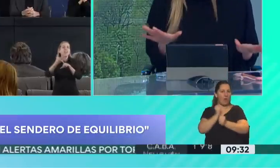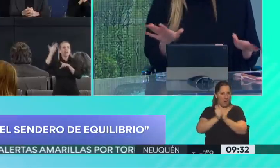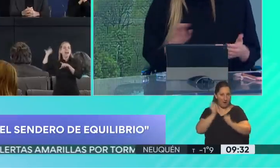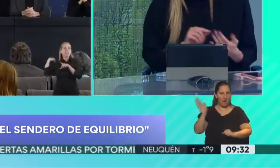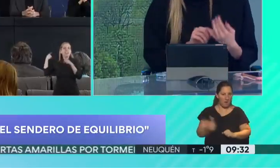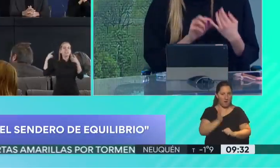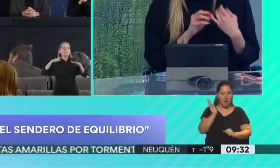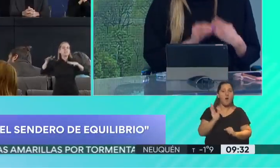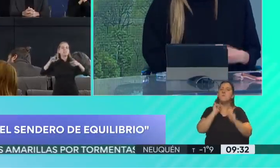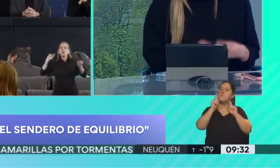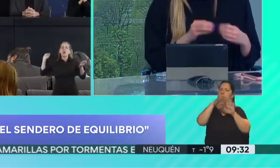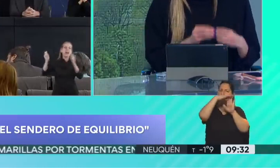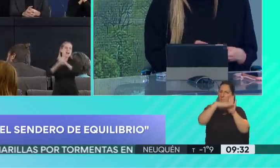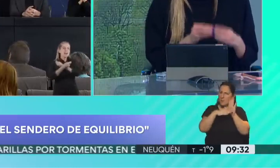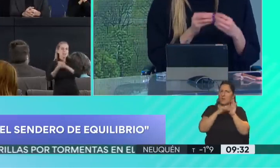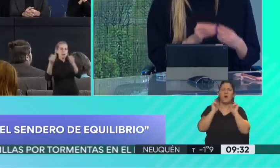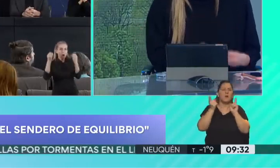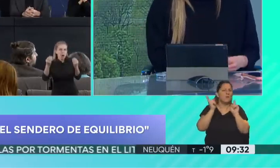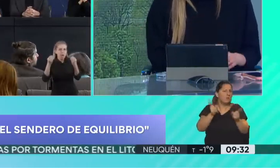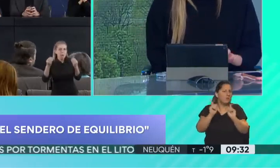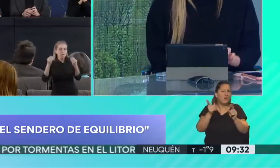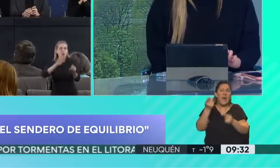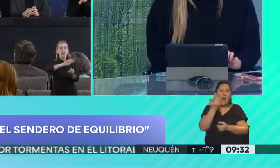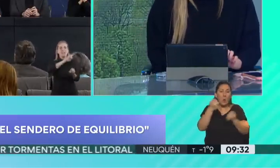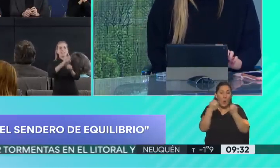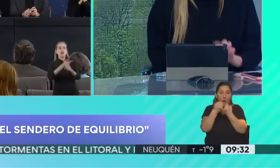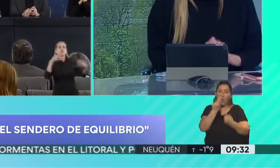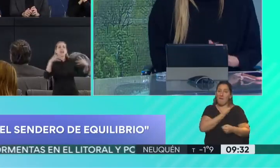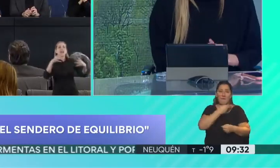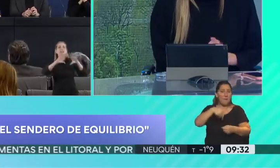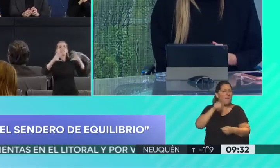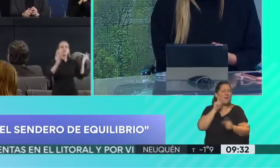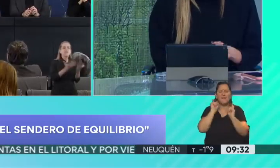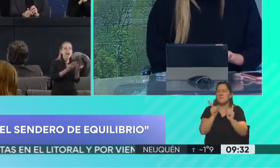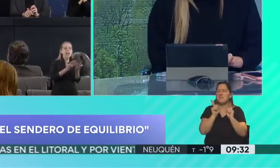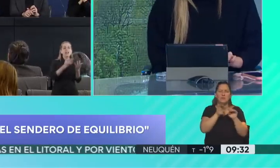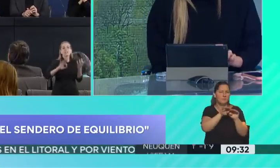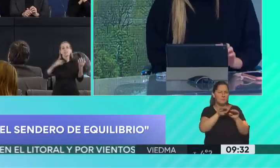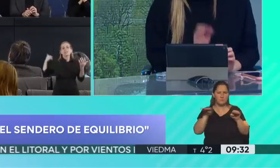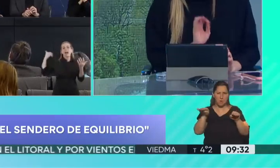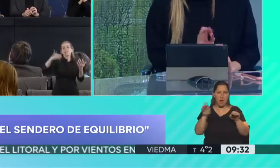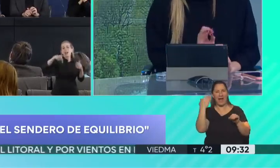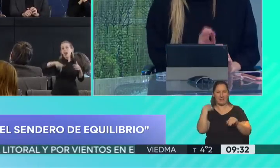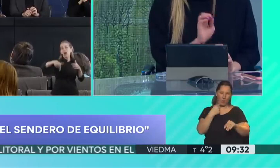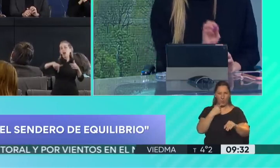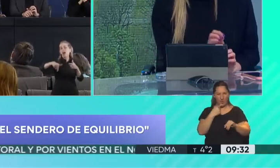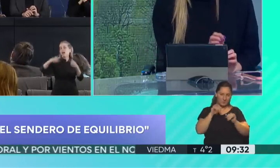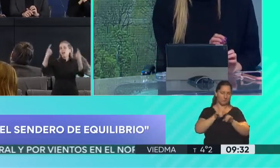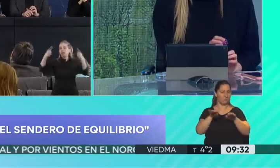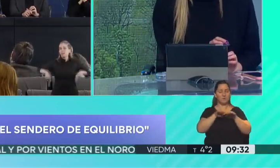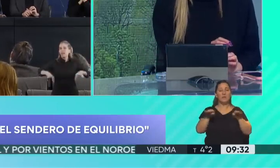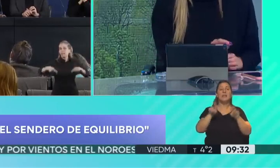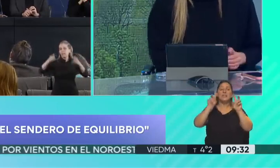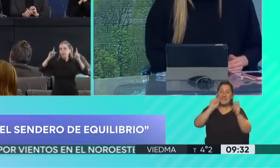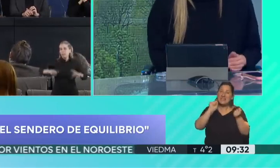mantienen dijo bien ratifica el acuerdo con el fmi era algo que había dudas si podría haber cambios para la meta de inflación